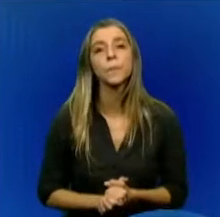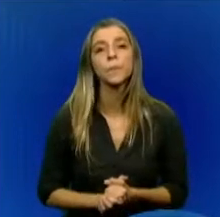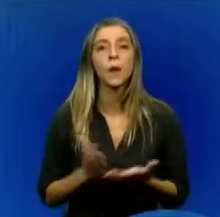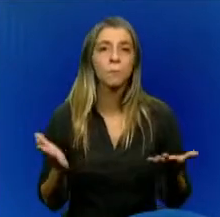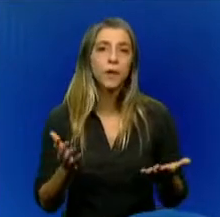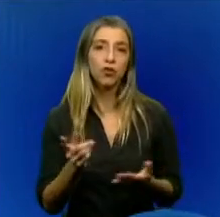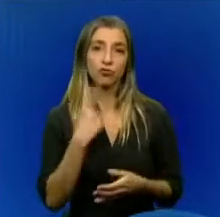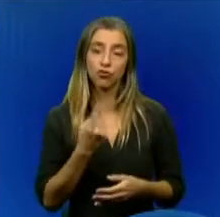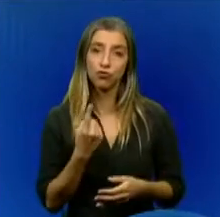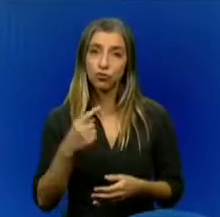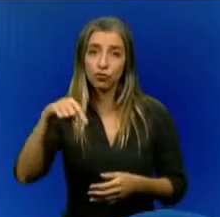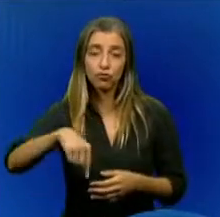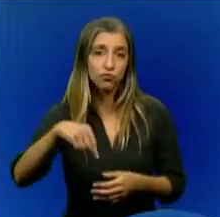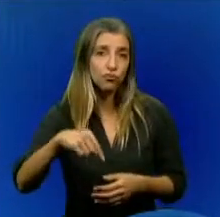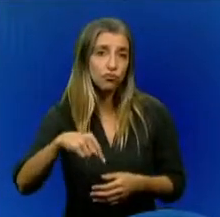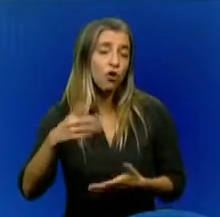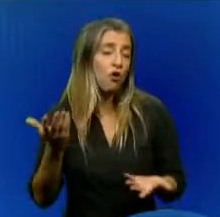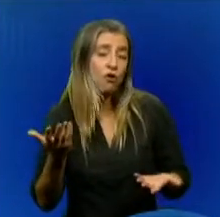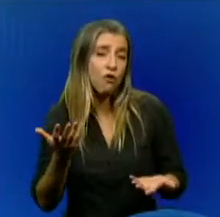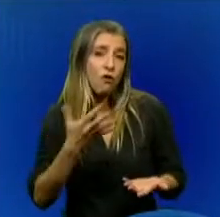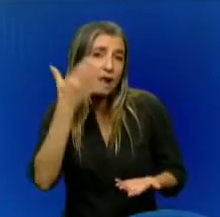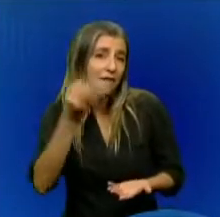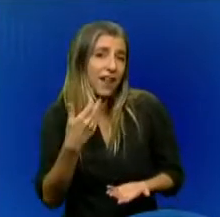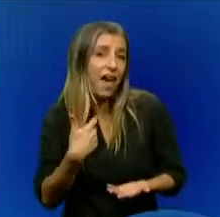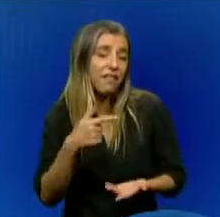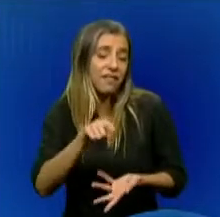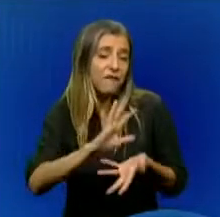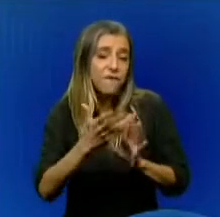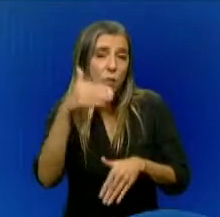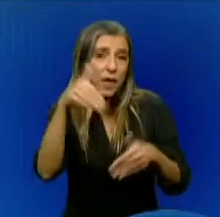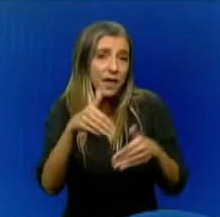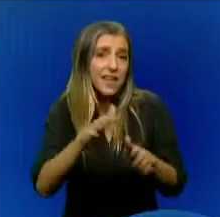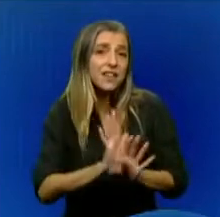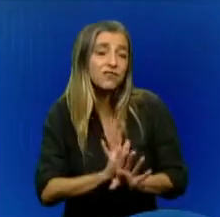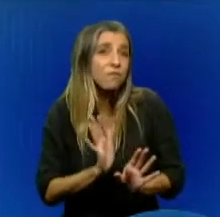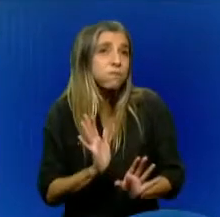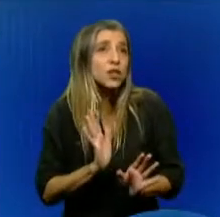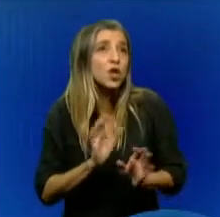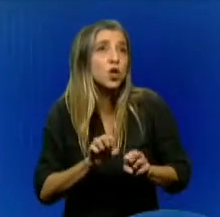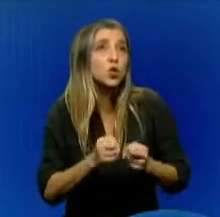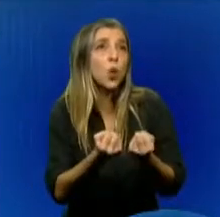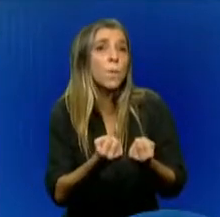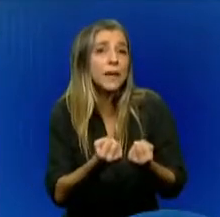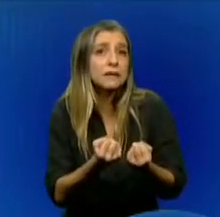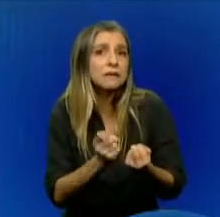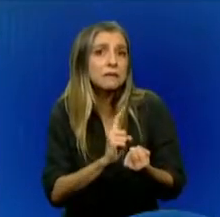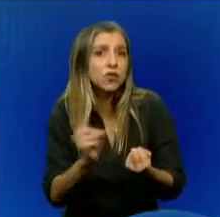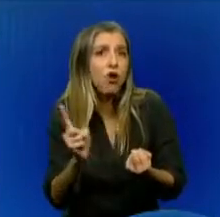vamos a llegar hoy a votar una ley que no va a suspender las PASO, por única vez, como pensábamos, sino que las va a prorrogar un